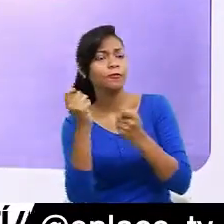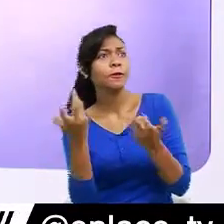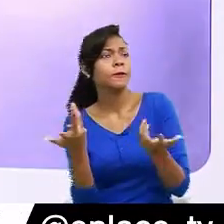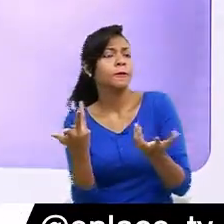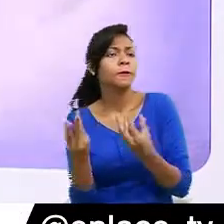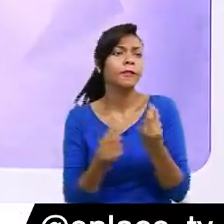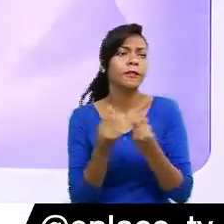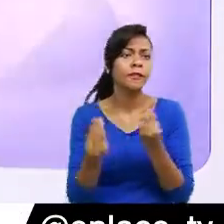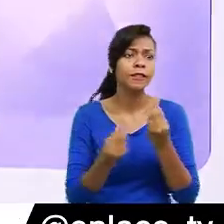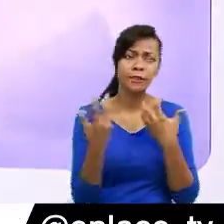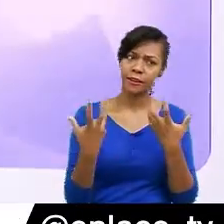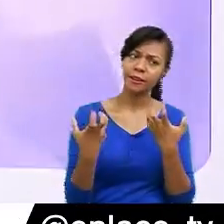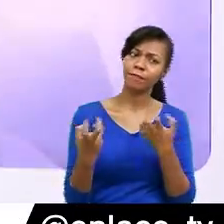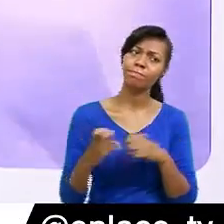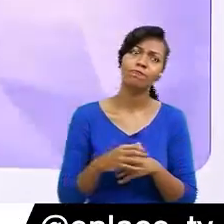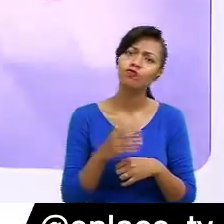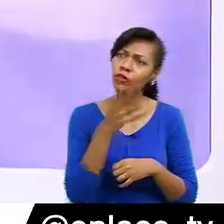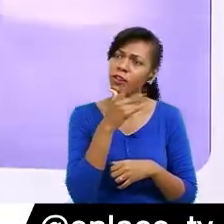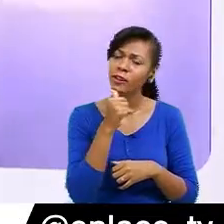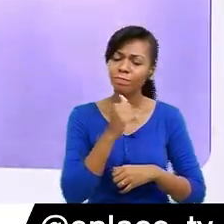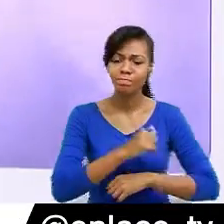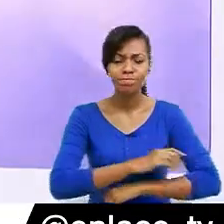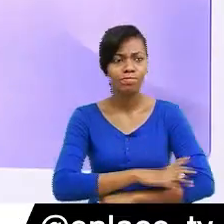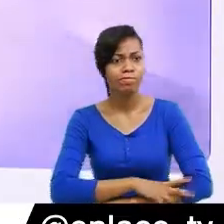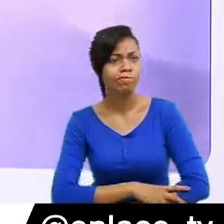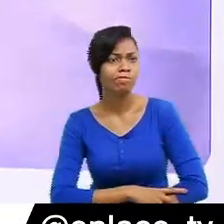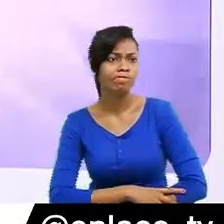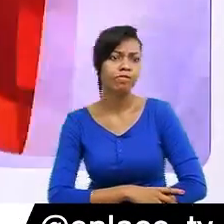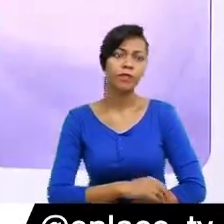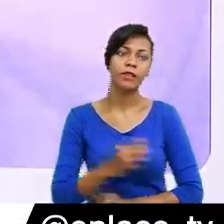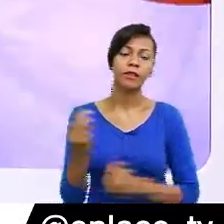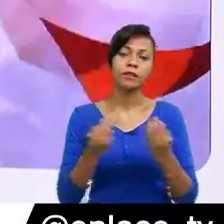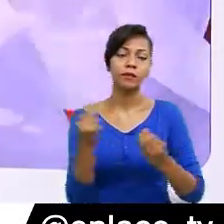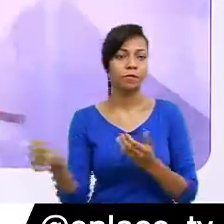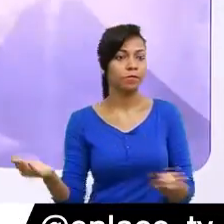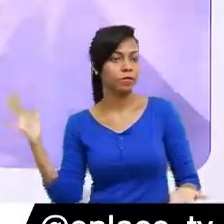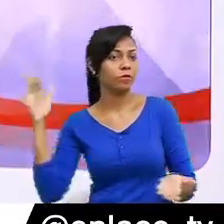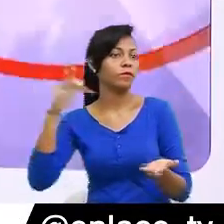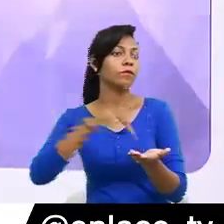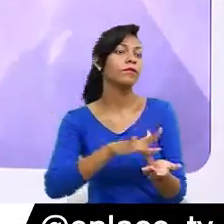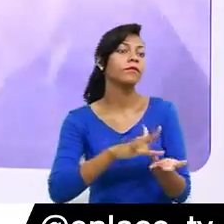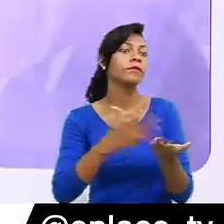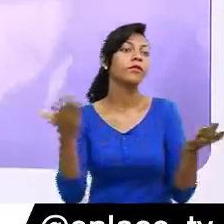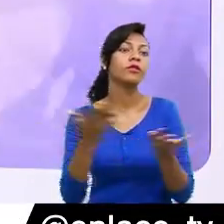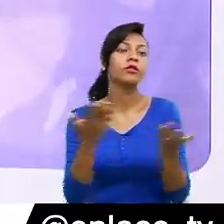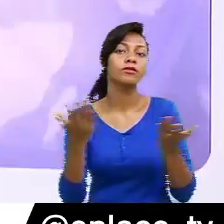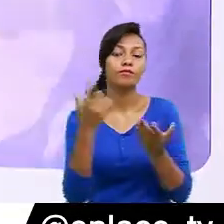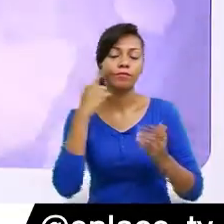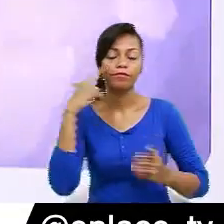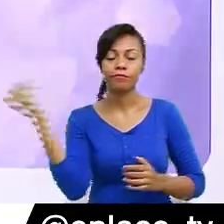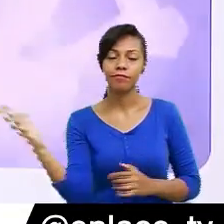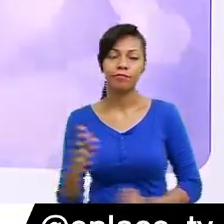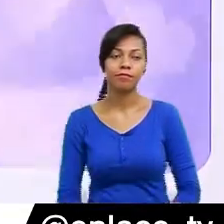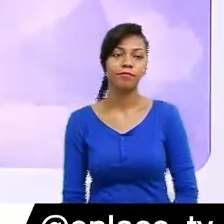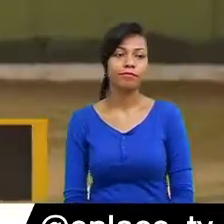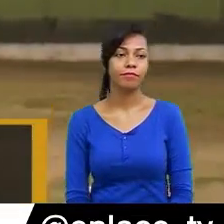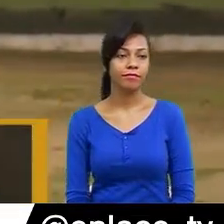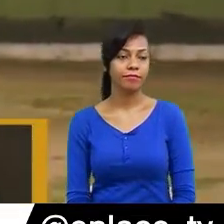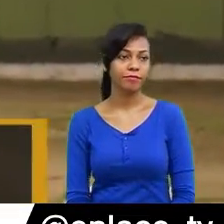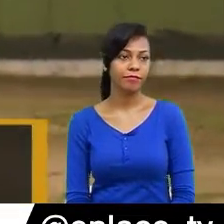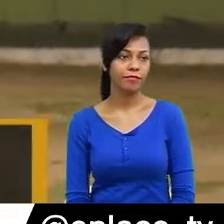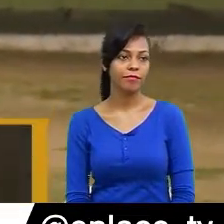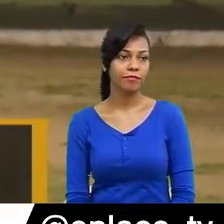en el Joaquín Barros Machuca y muchos de los que antes practicaban el béisbol ahora lo practican el softball y son figuras. Debido a